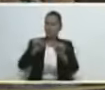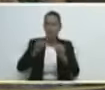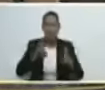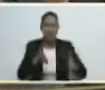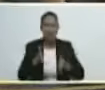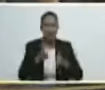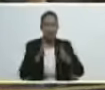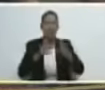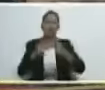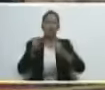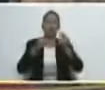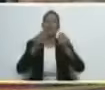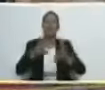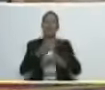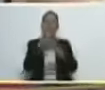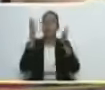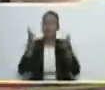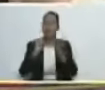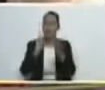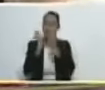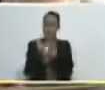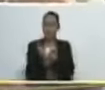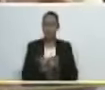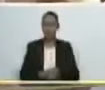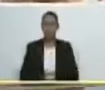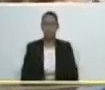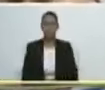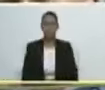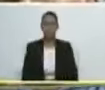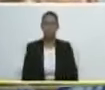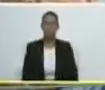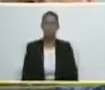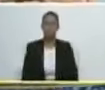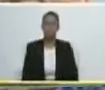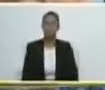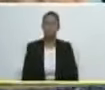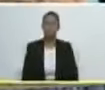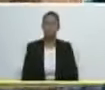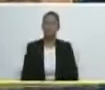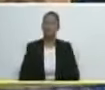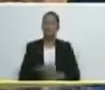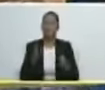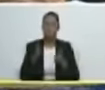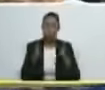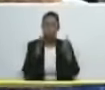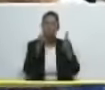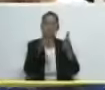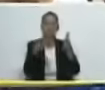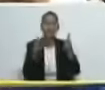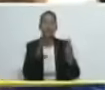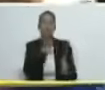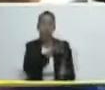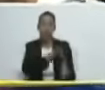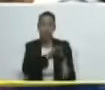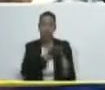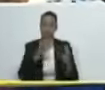grandes transformaciones por la vía del socialismo